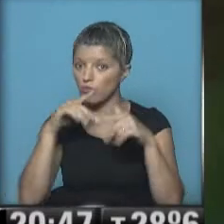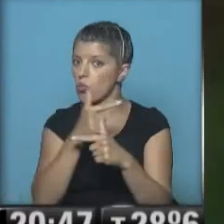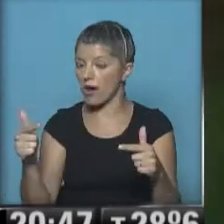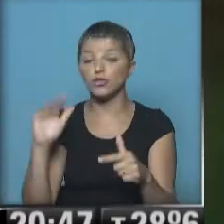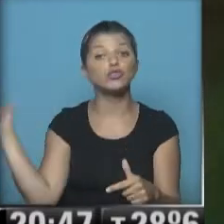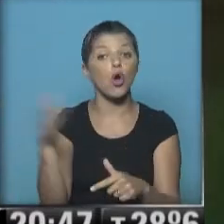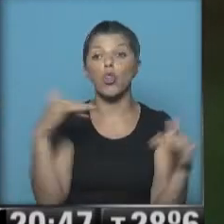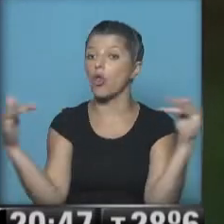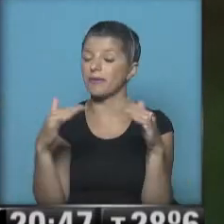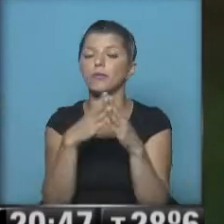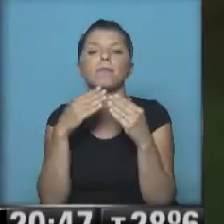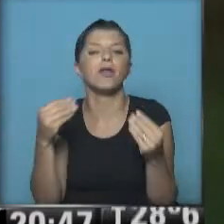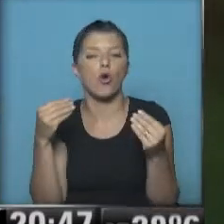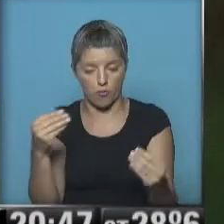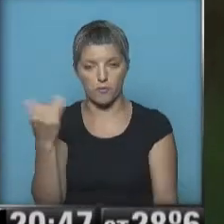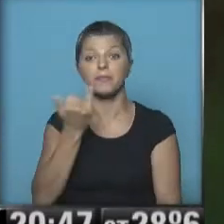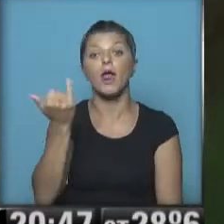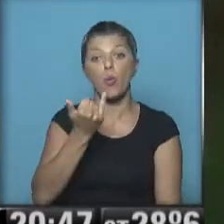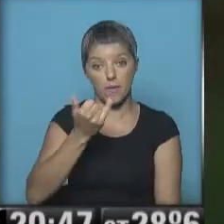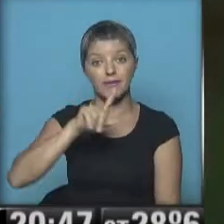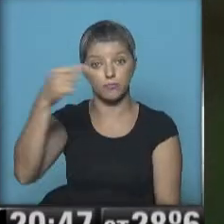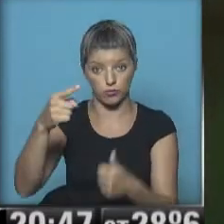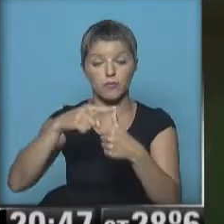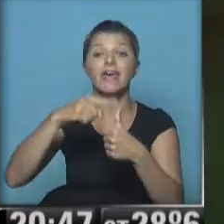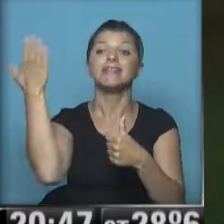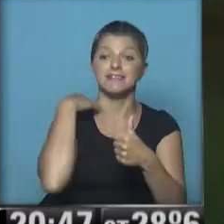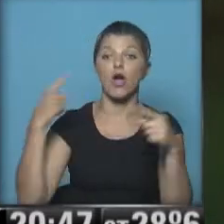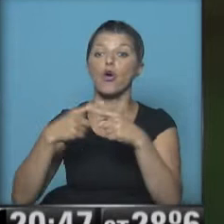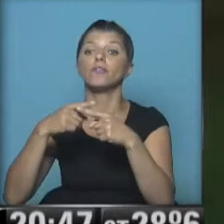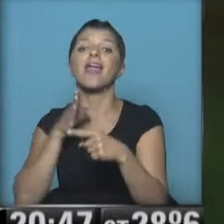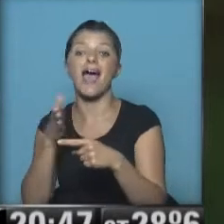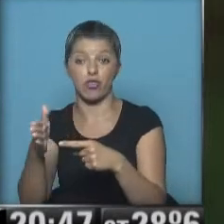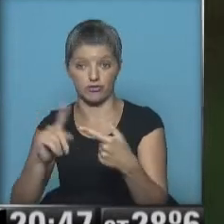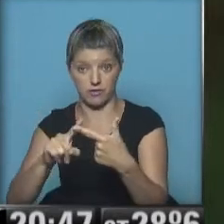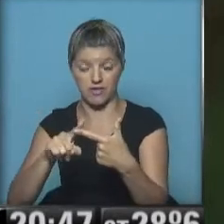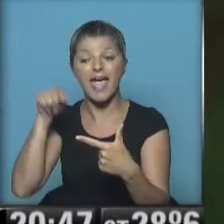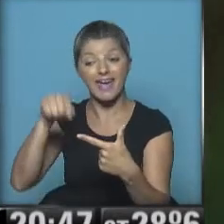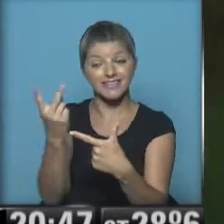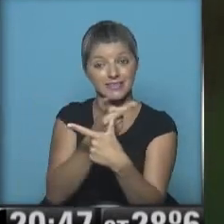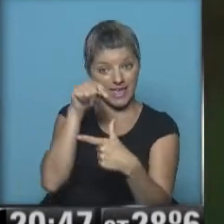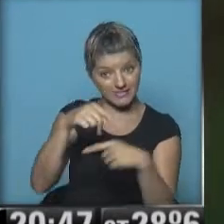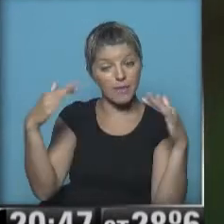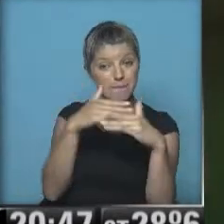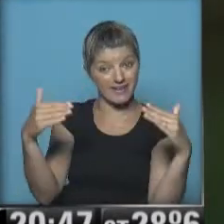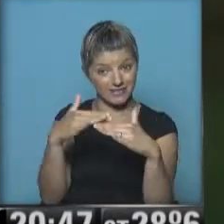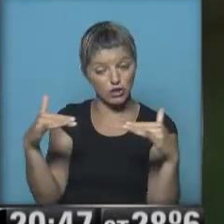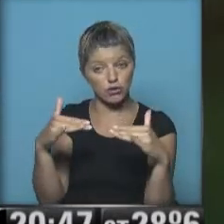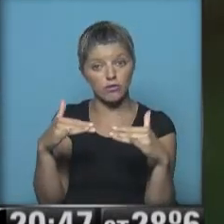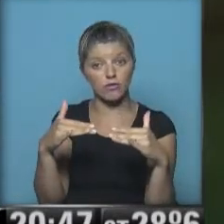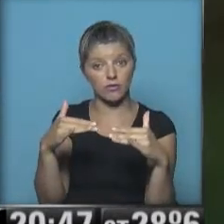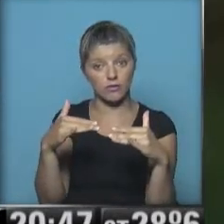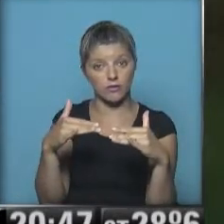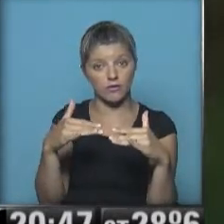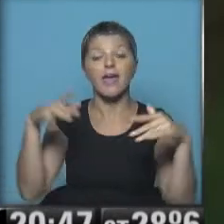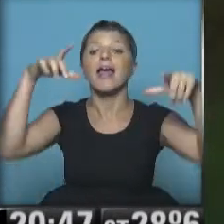¿cómo serán? El jueves, Nueva Chicago, Aldo Civi, partido que se jugará en el escenario de